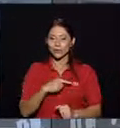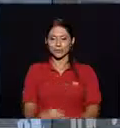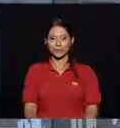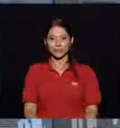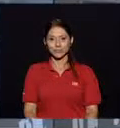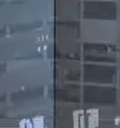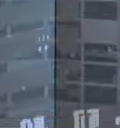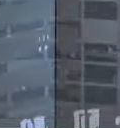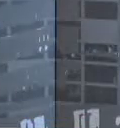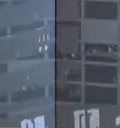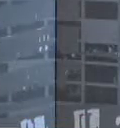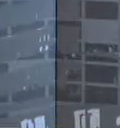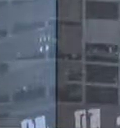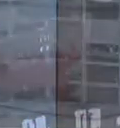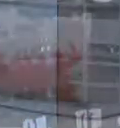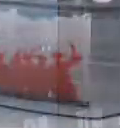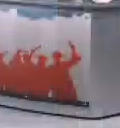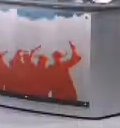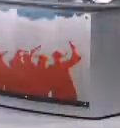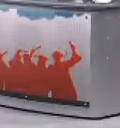volvemos.